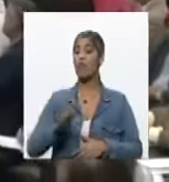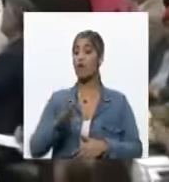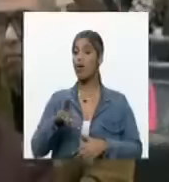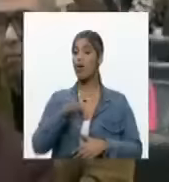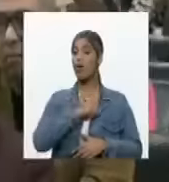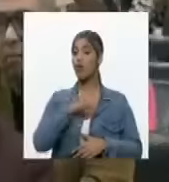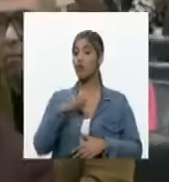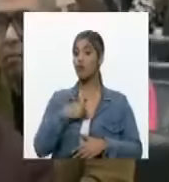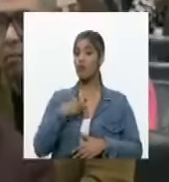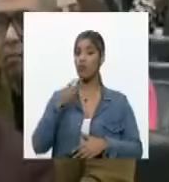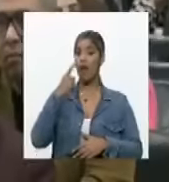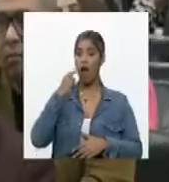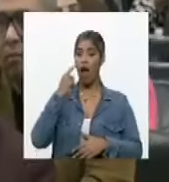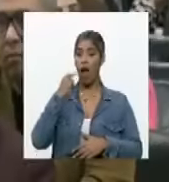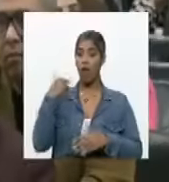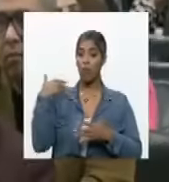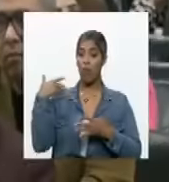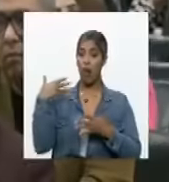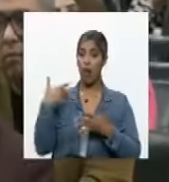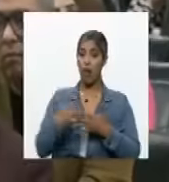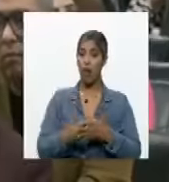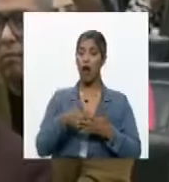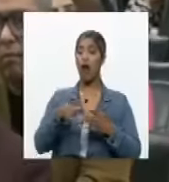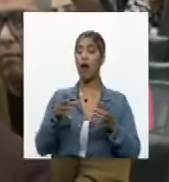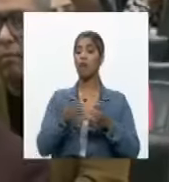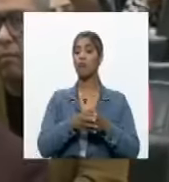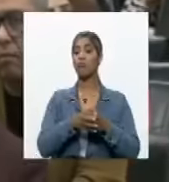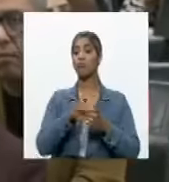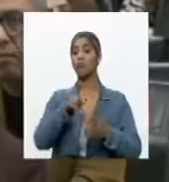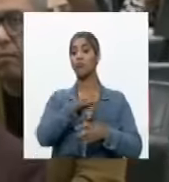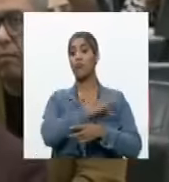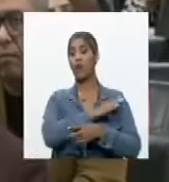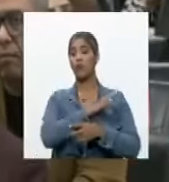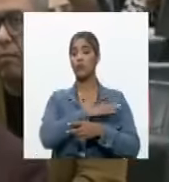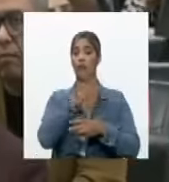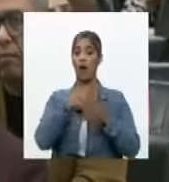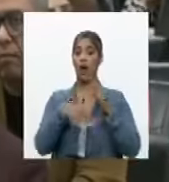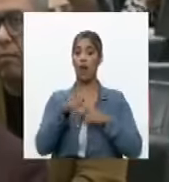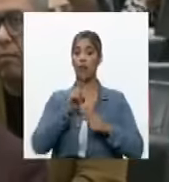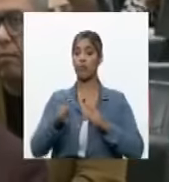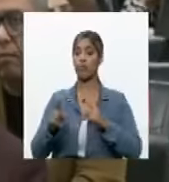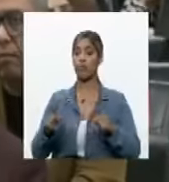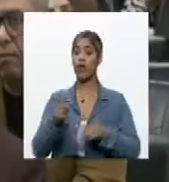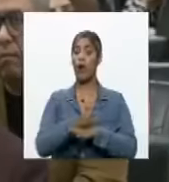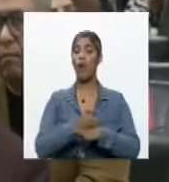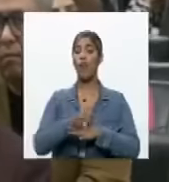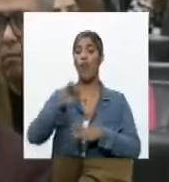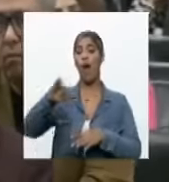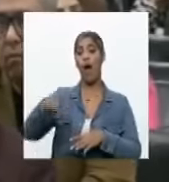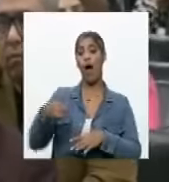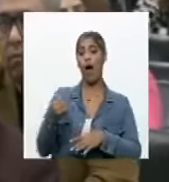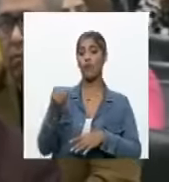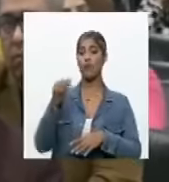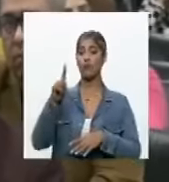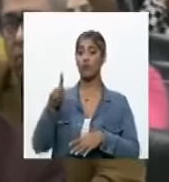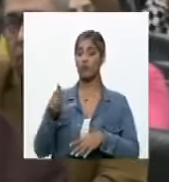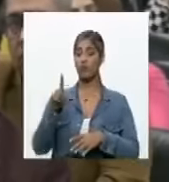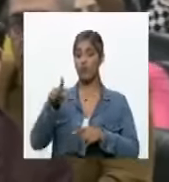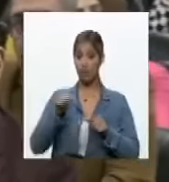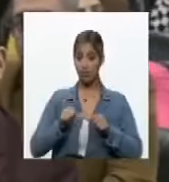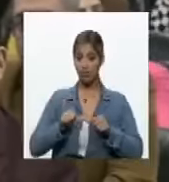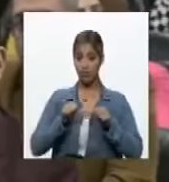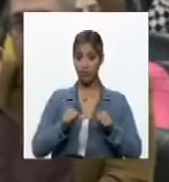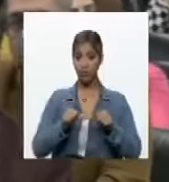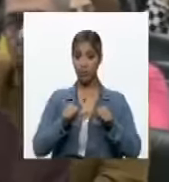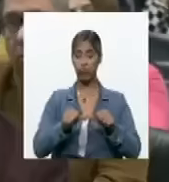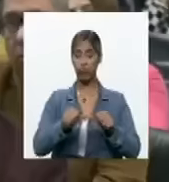que nos acostumbró la Cuarta República y el gobierno de Jaime Lucinchi. Fue la continuidad o